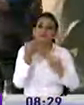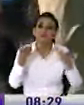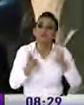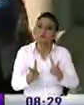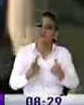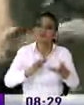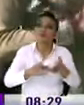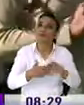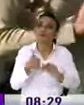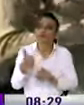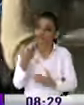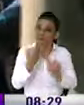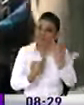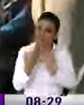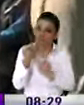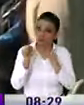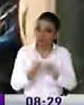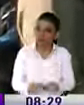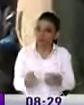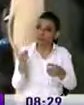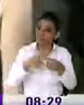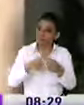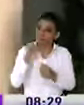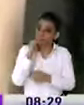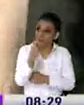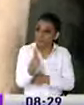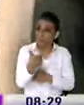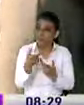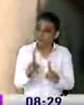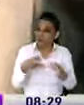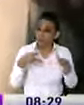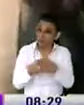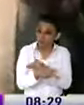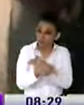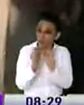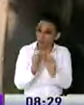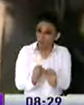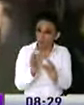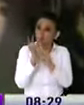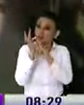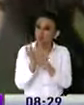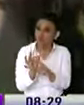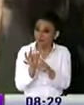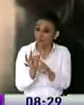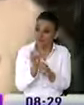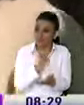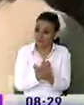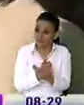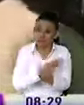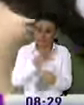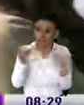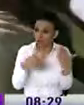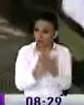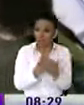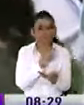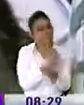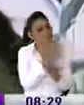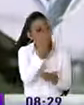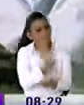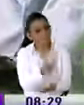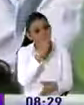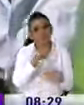comunidad. Se pueden inscribir en esta ruta el día de mañana, que es obviamente algo especial por la inauguración, todo el mundo. Sí, buenos días a todos los